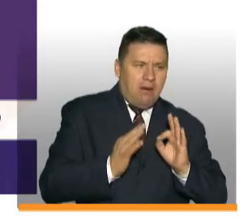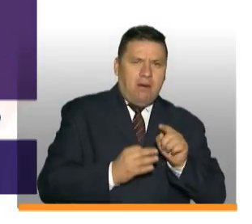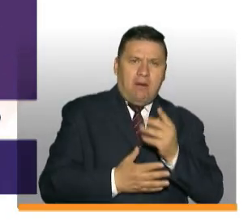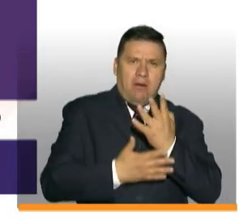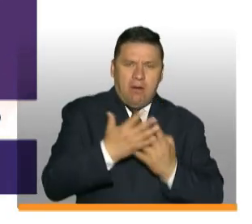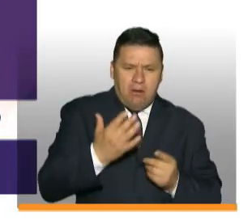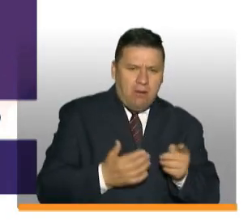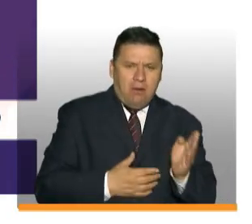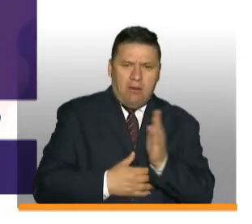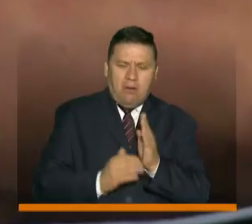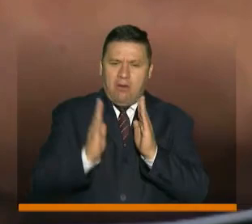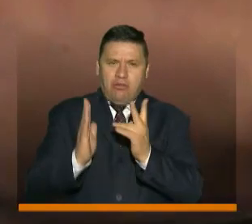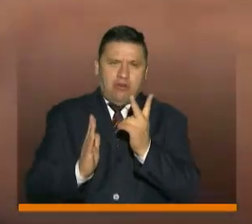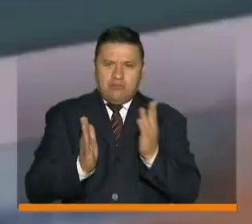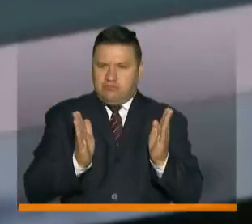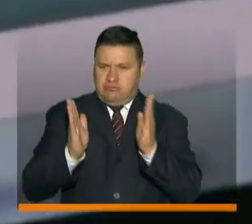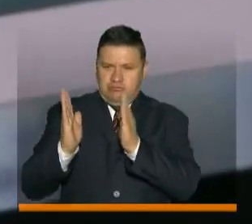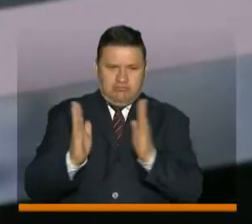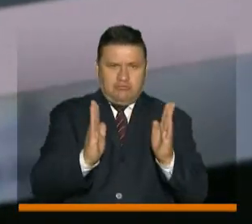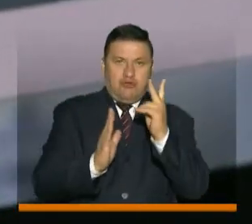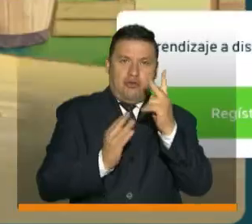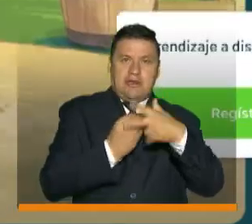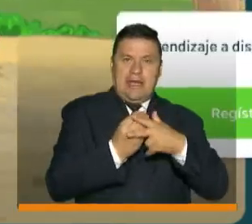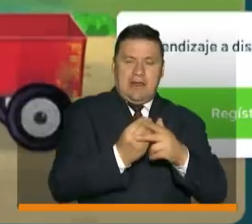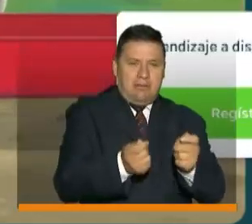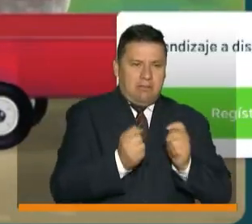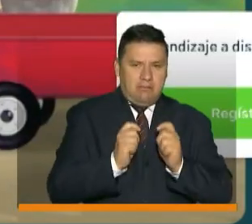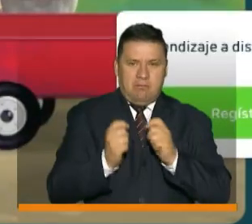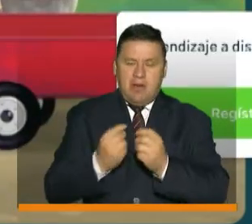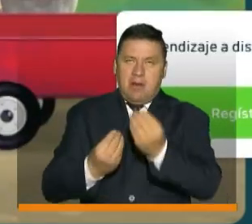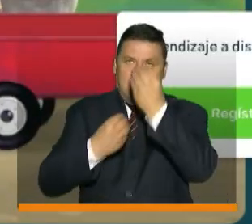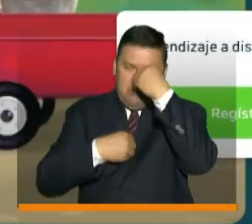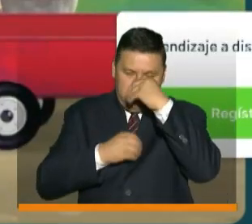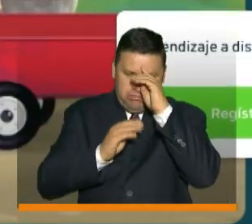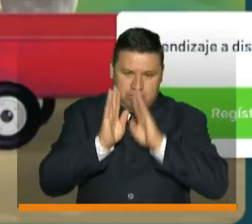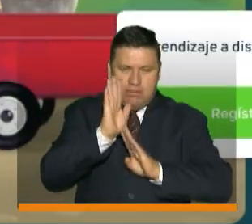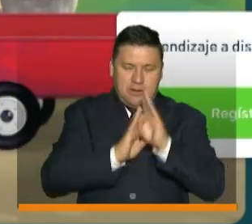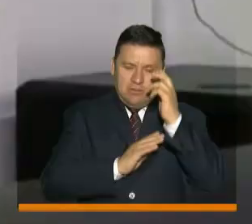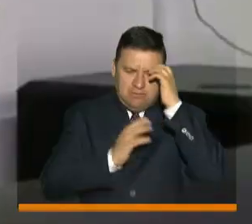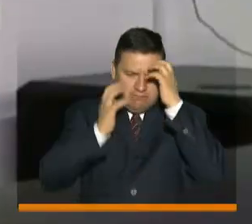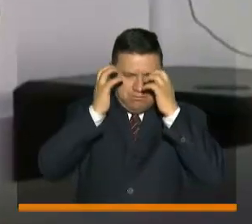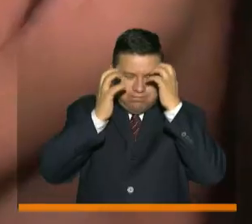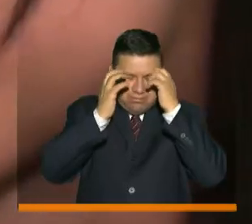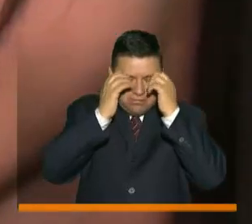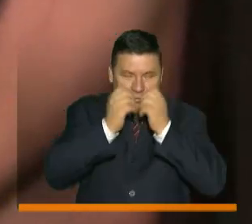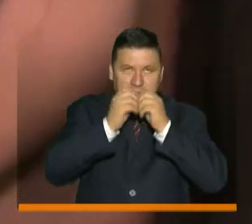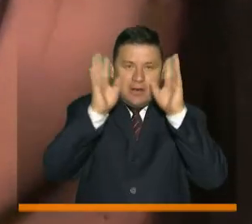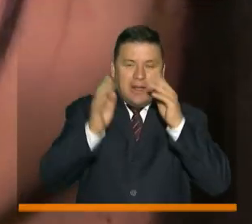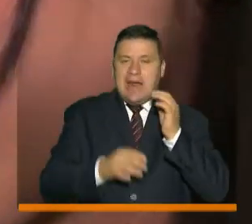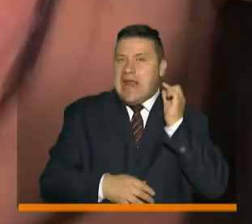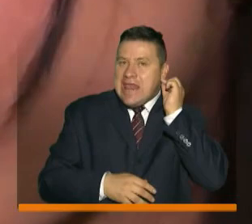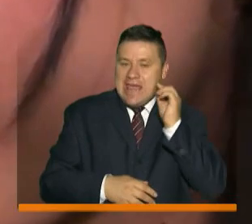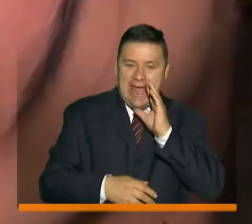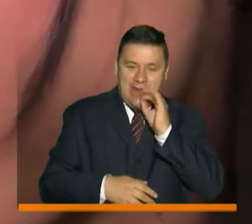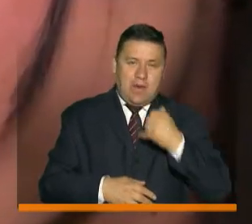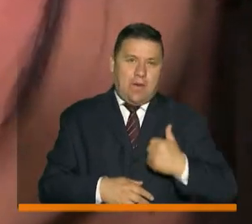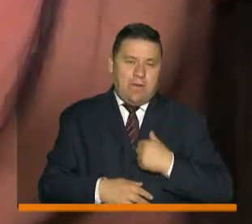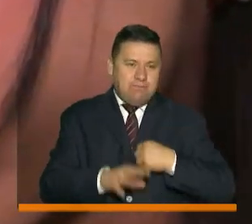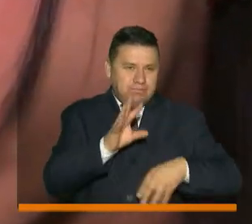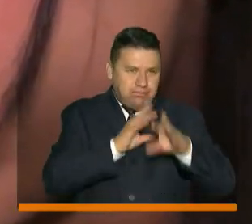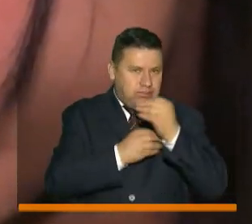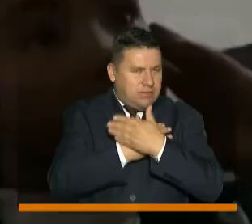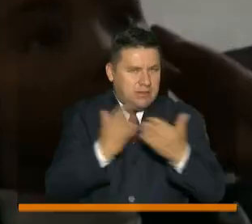y Oráculo Matemágico, dos herramientas disponibles para fortalecer el desarrollo del pensamiento matemático en niñas, niños y